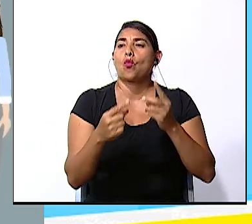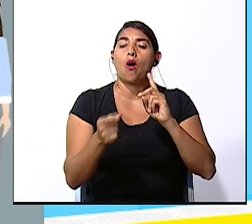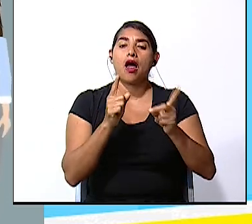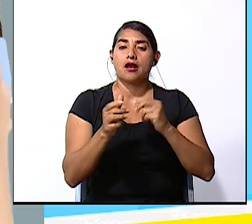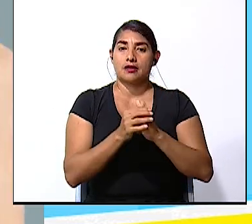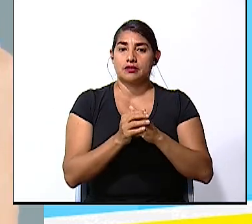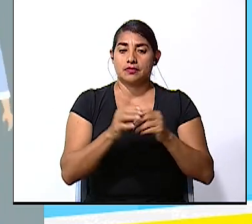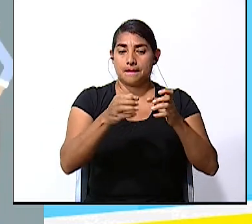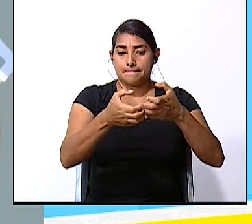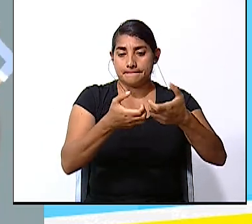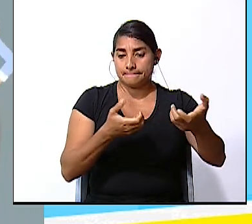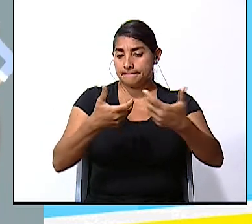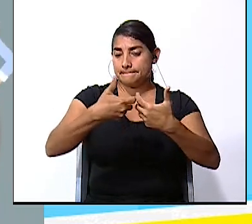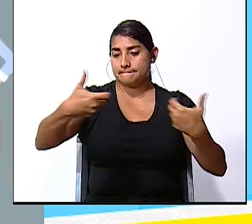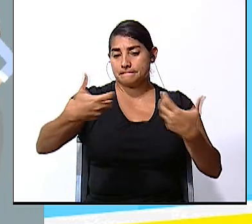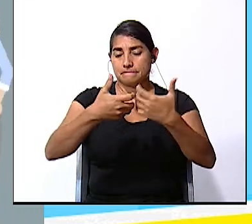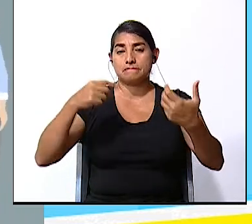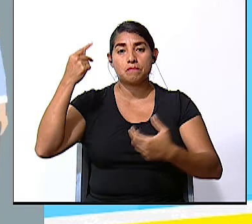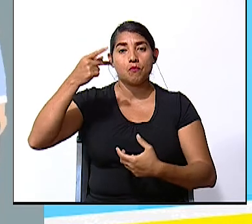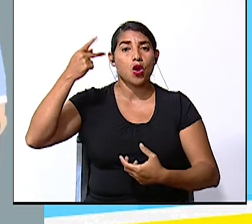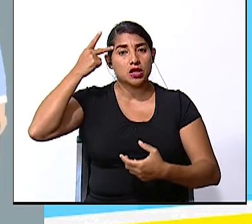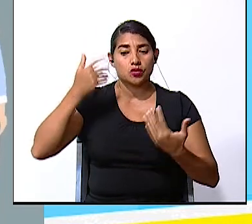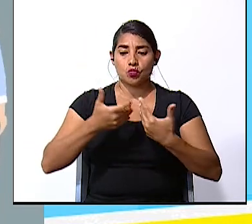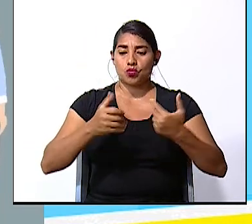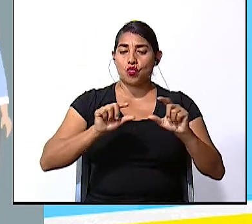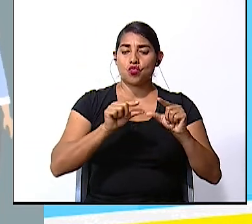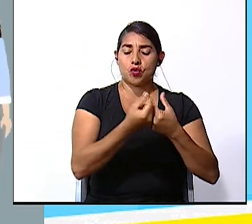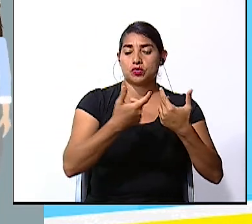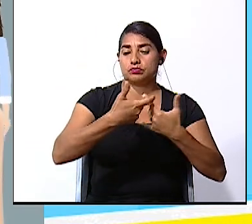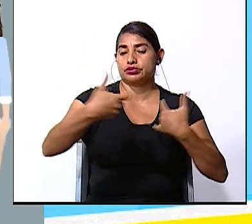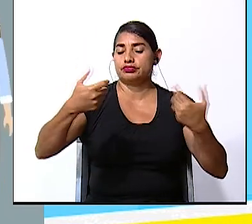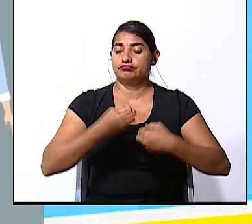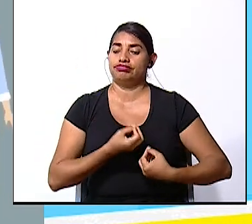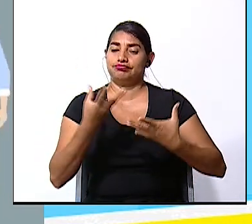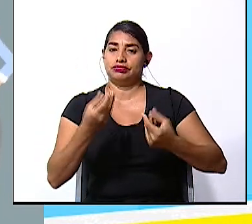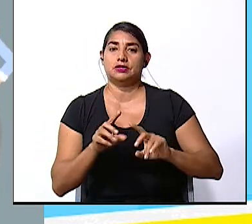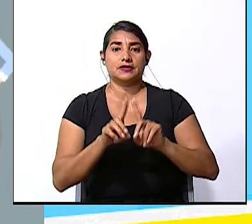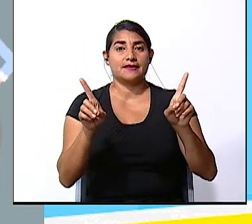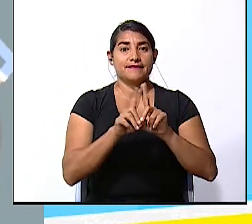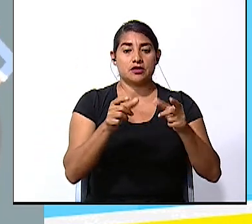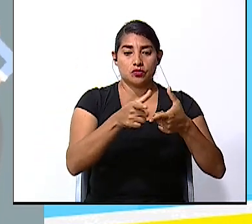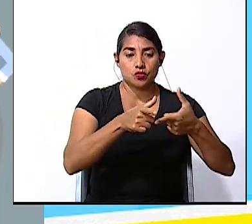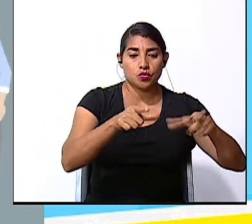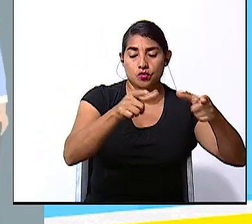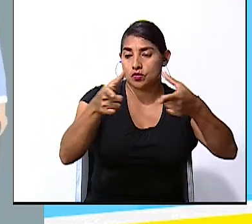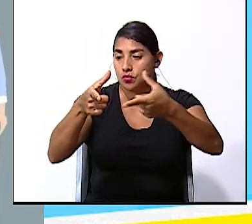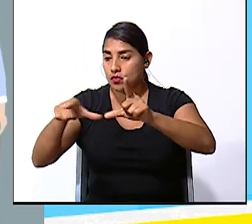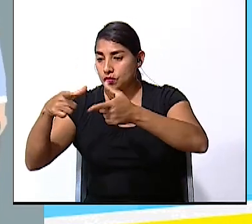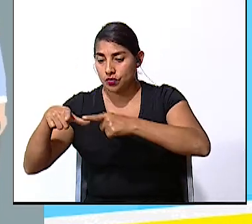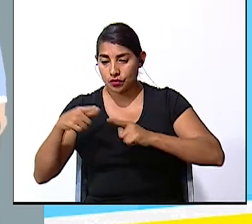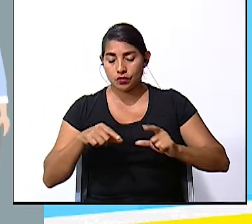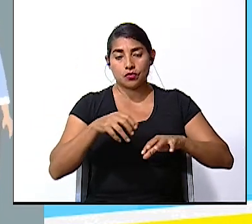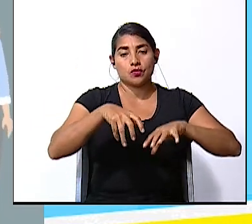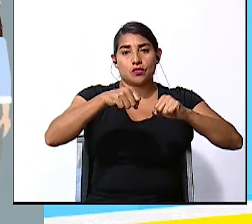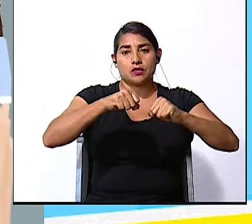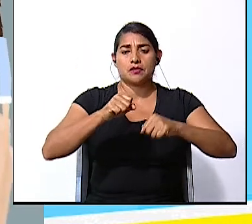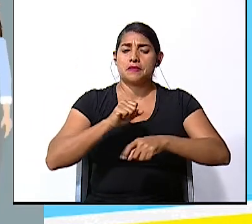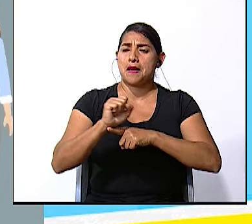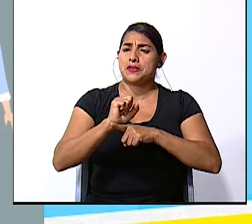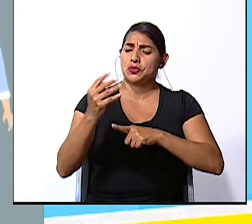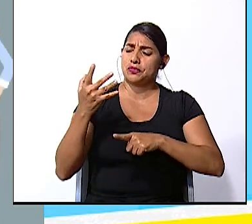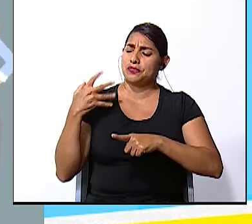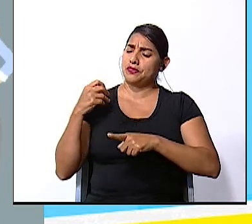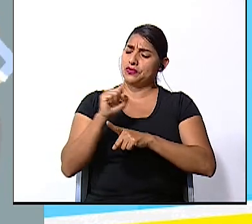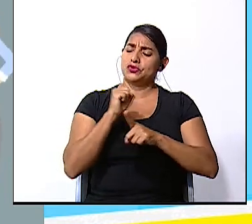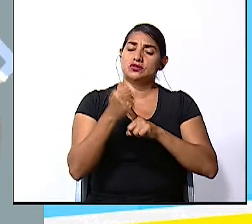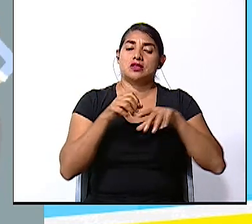el fraccionamiento político prevaleciente en la época y expresado en diversos localismos que tenían sustento en viejas prácticas